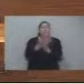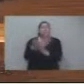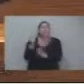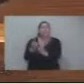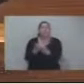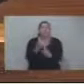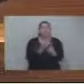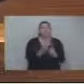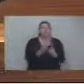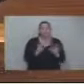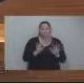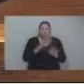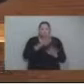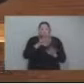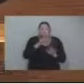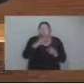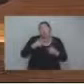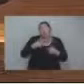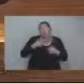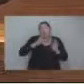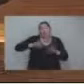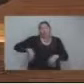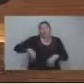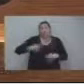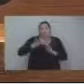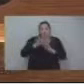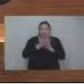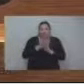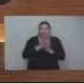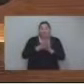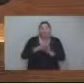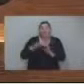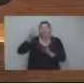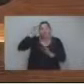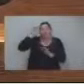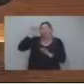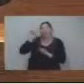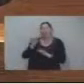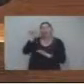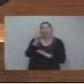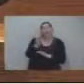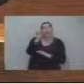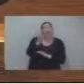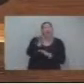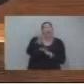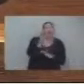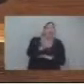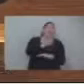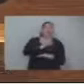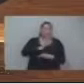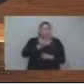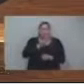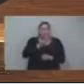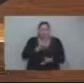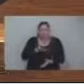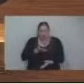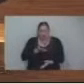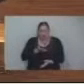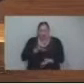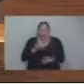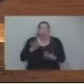este caso porque soy el último en intervenir y he tenido la posibilidad de escuchar las intervenciones anteriores, que han sido